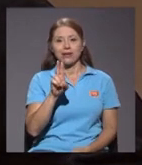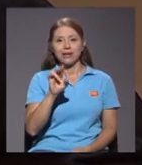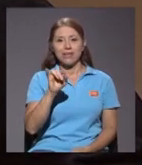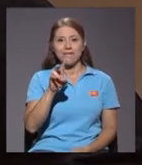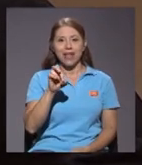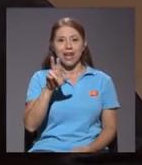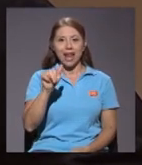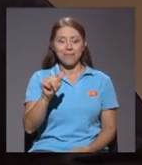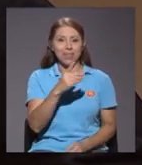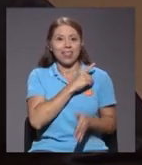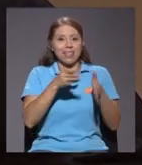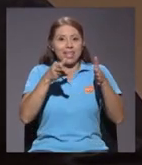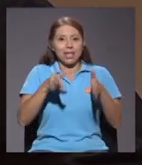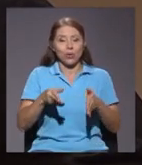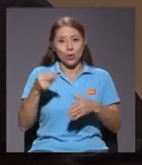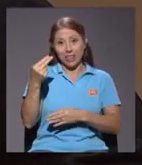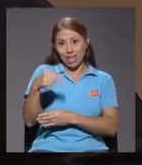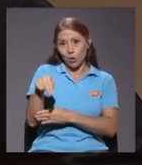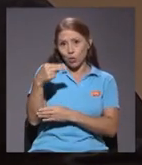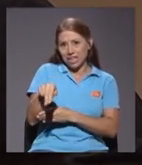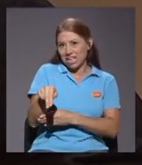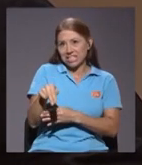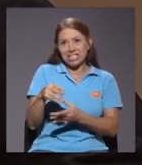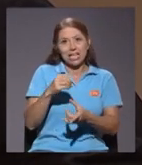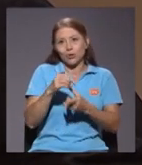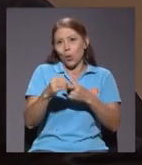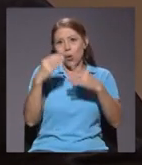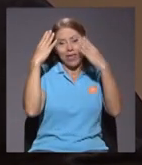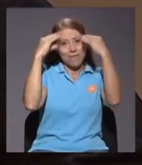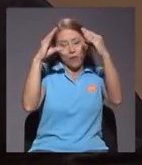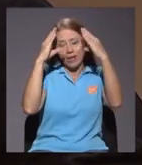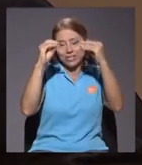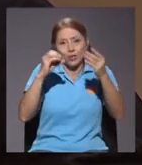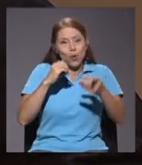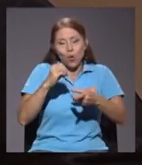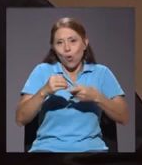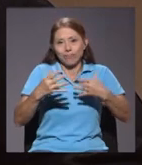el director de noticias de la información o como se diga correctamente